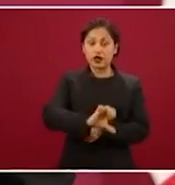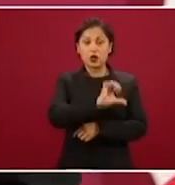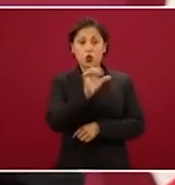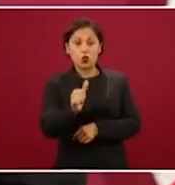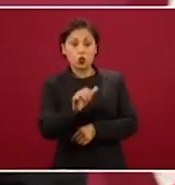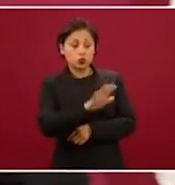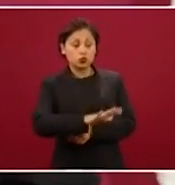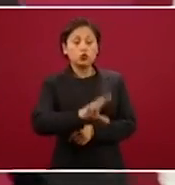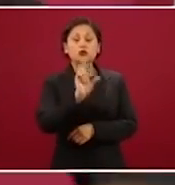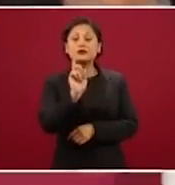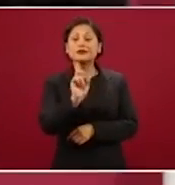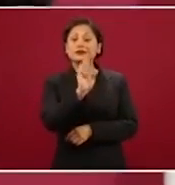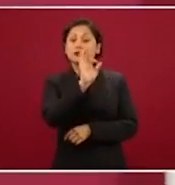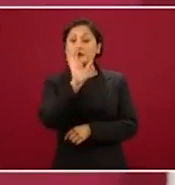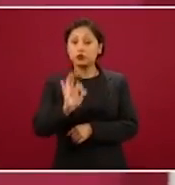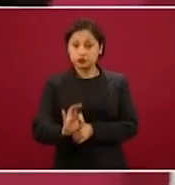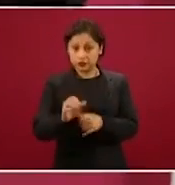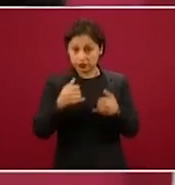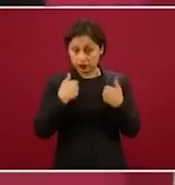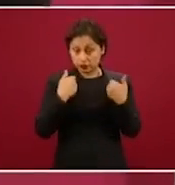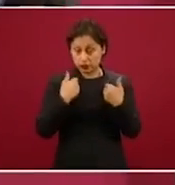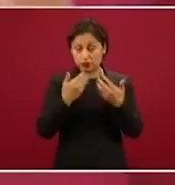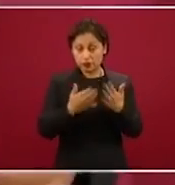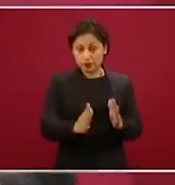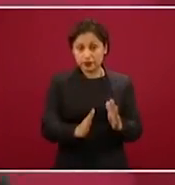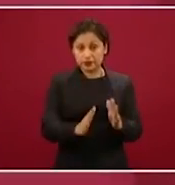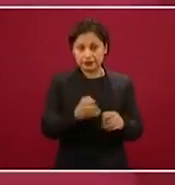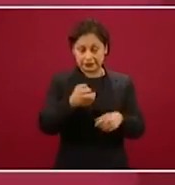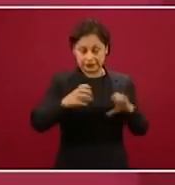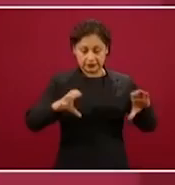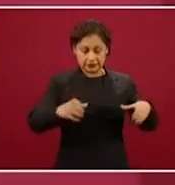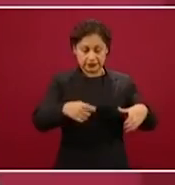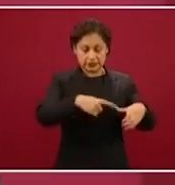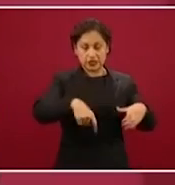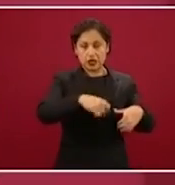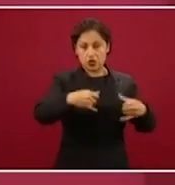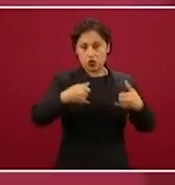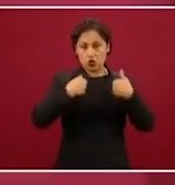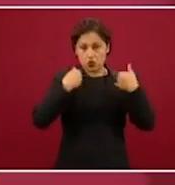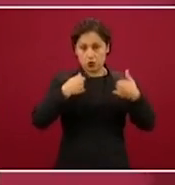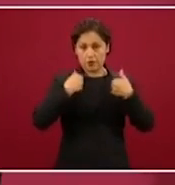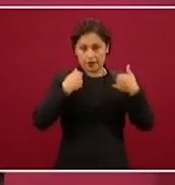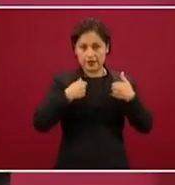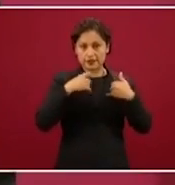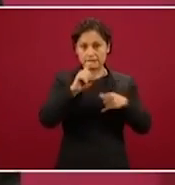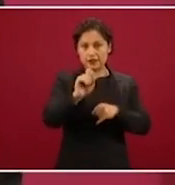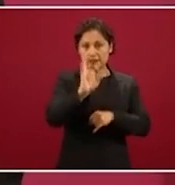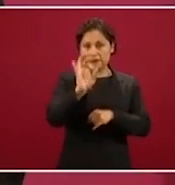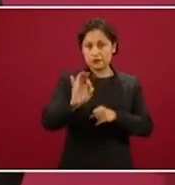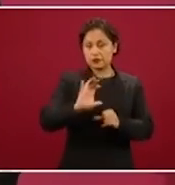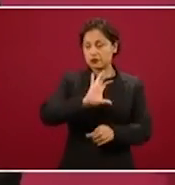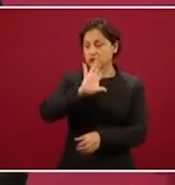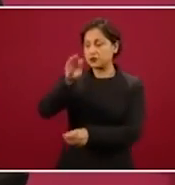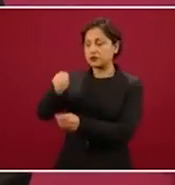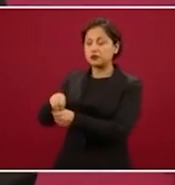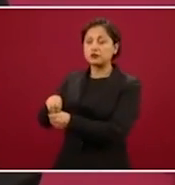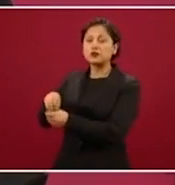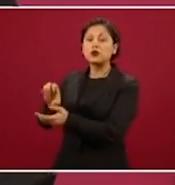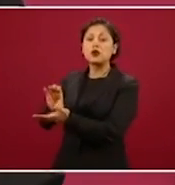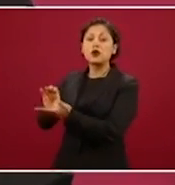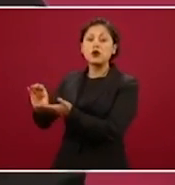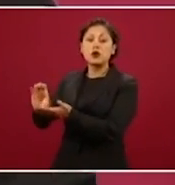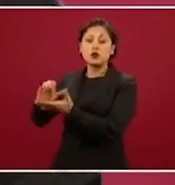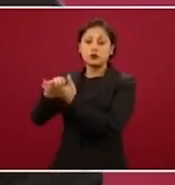restante, estoy hablando de los jóvenes, se está ya